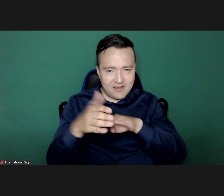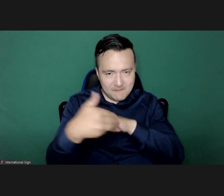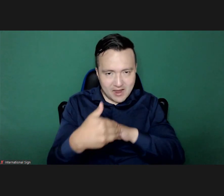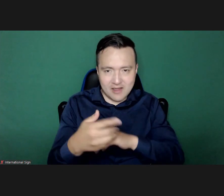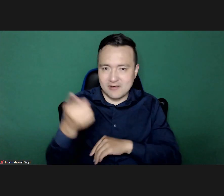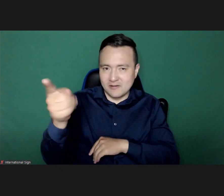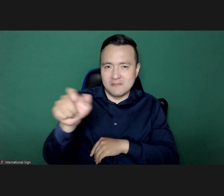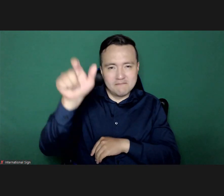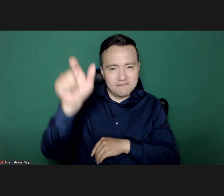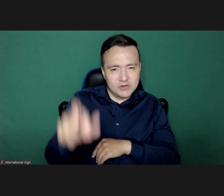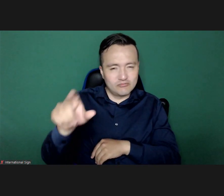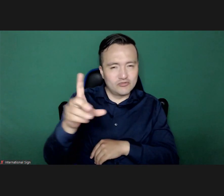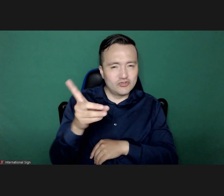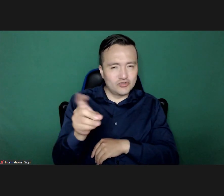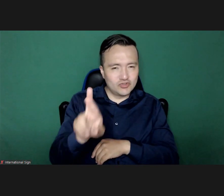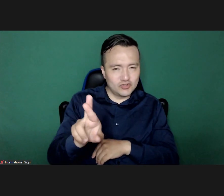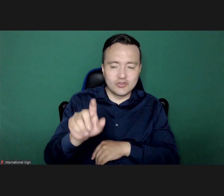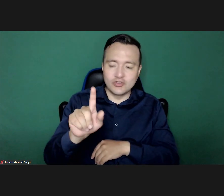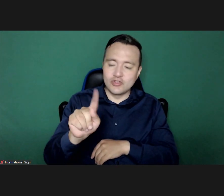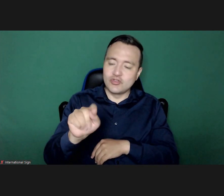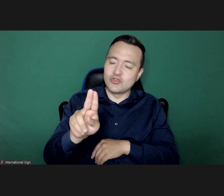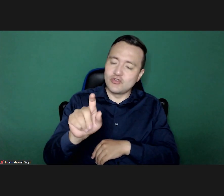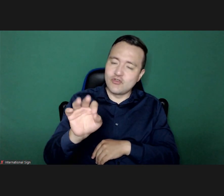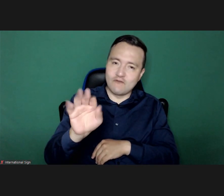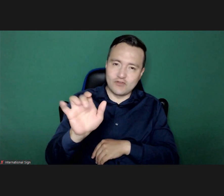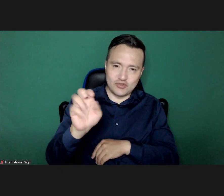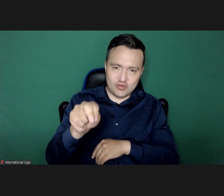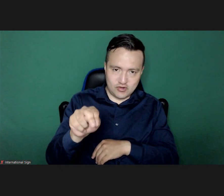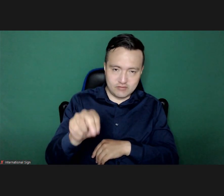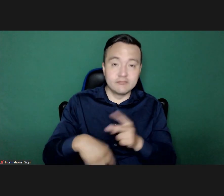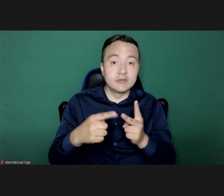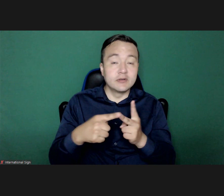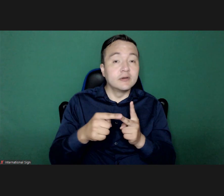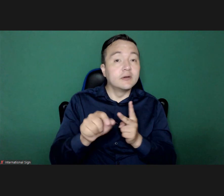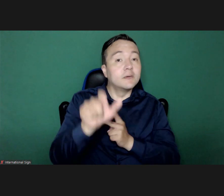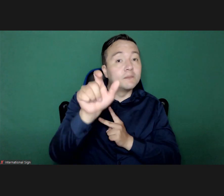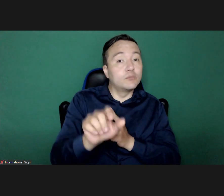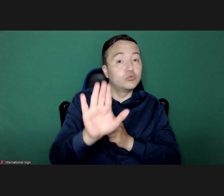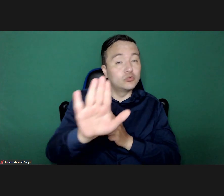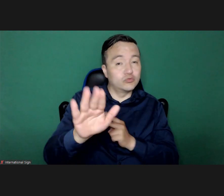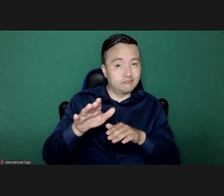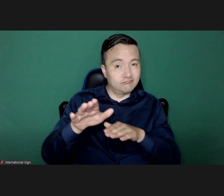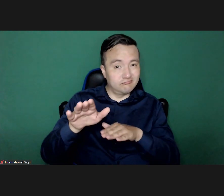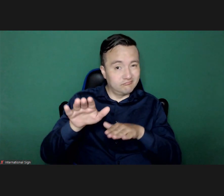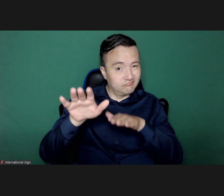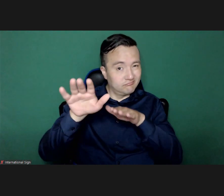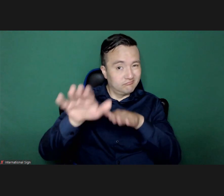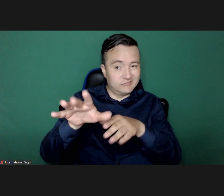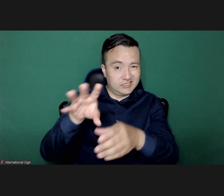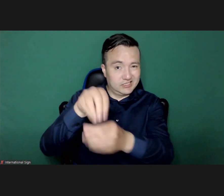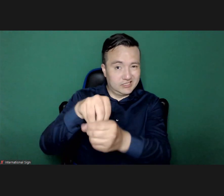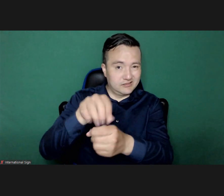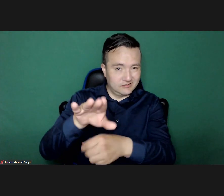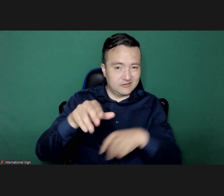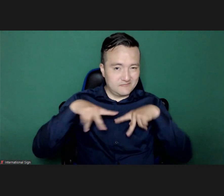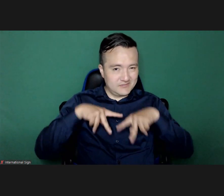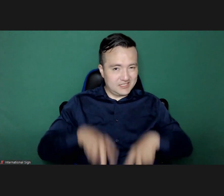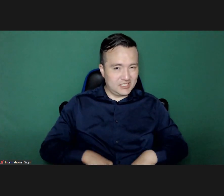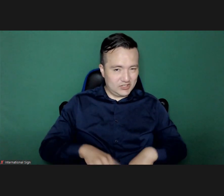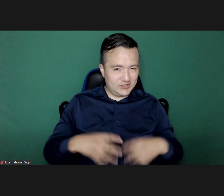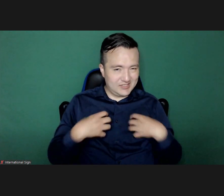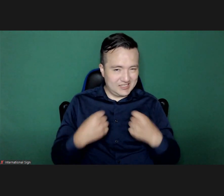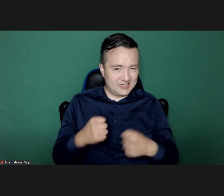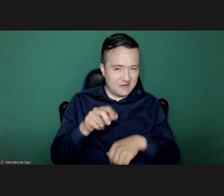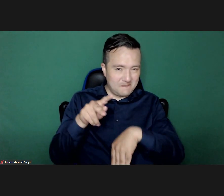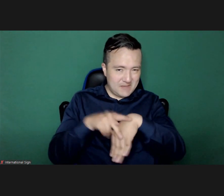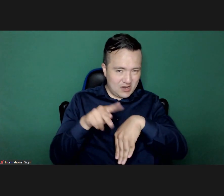doctor Tufton, y también agradecemos a los representantes del Ministerio de Salud de Paraguay, el